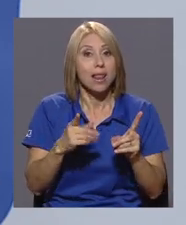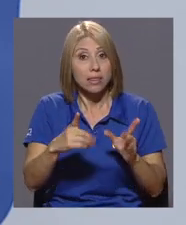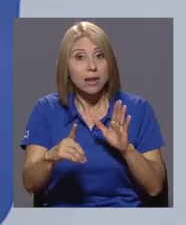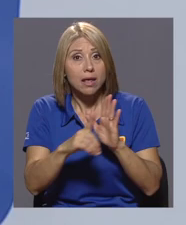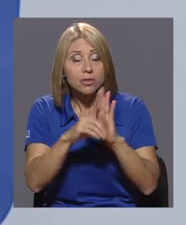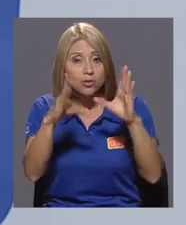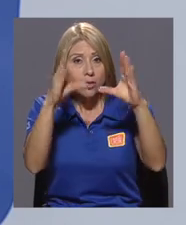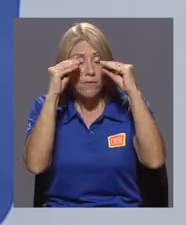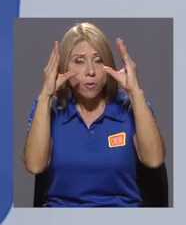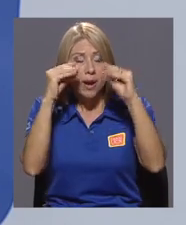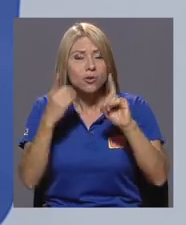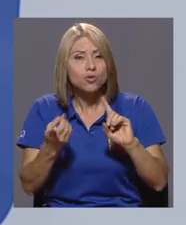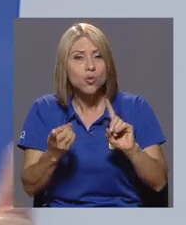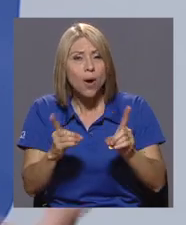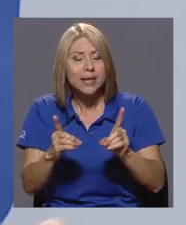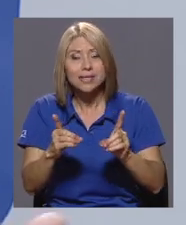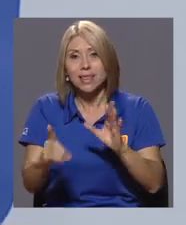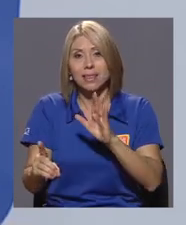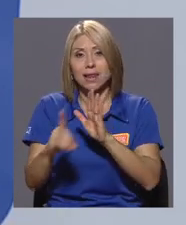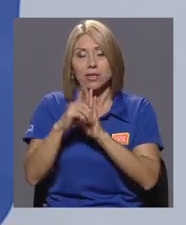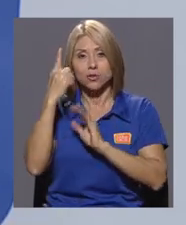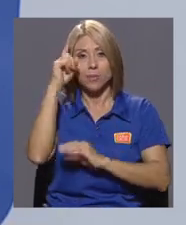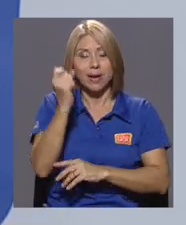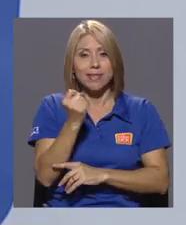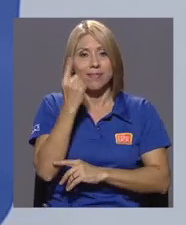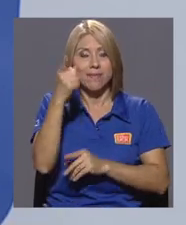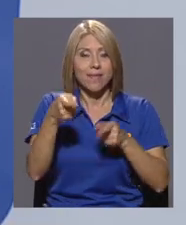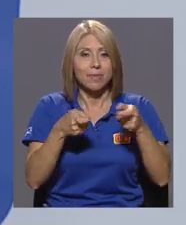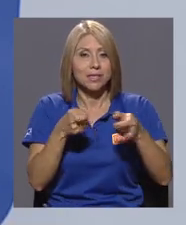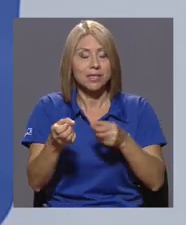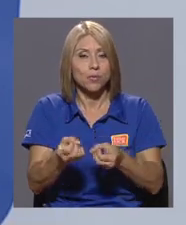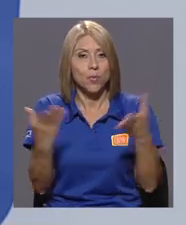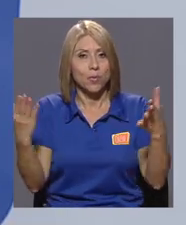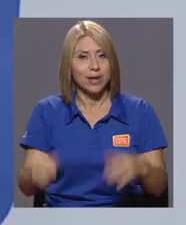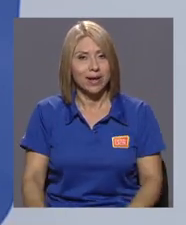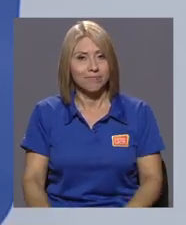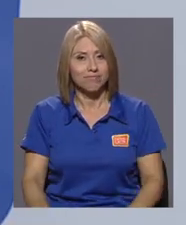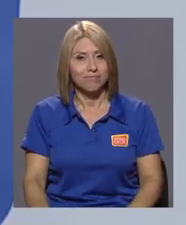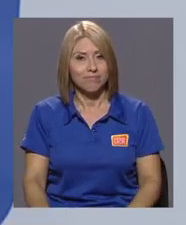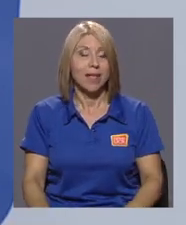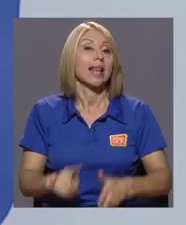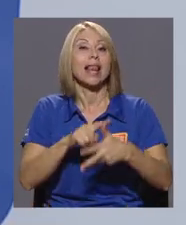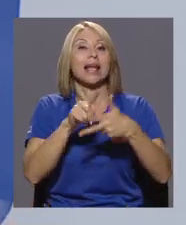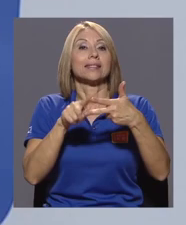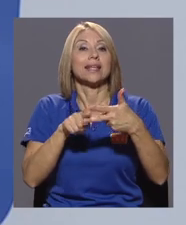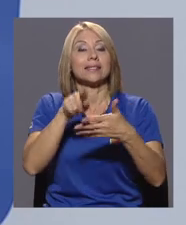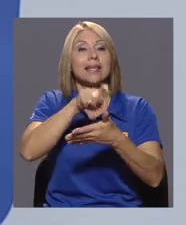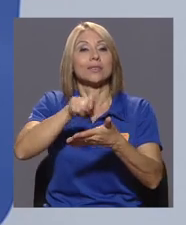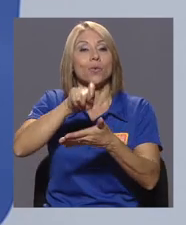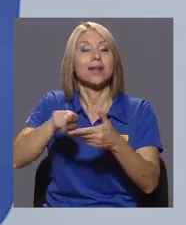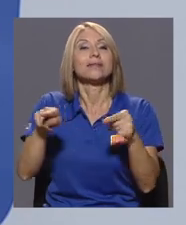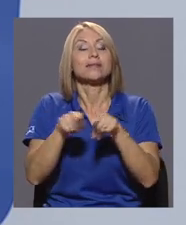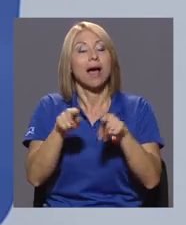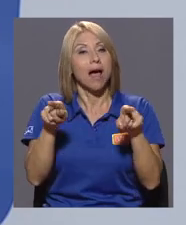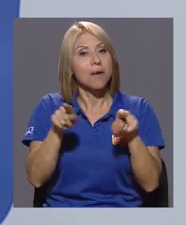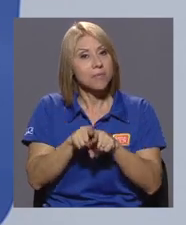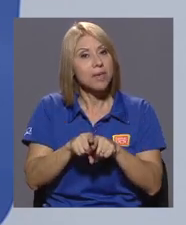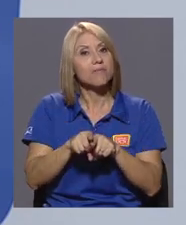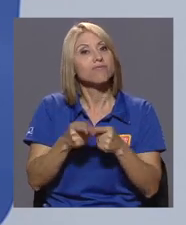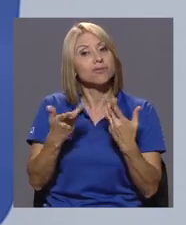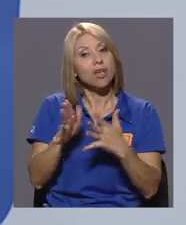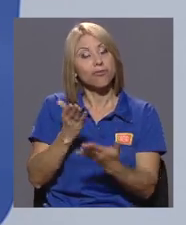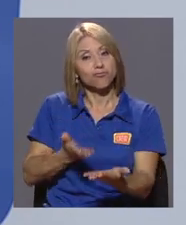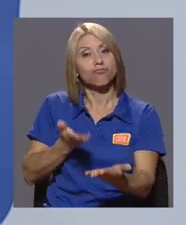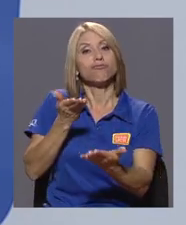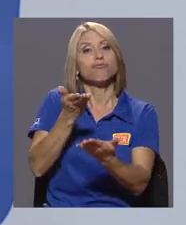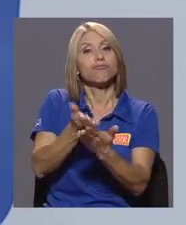son los derechos que tenemos para poder comprender cómo funciona la administración pública las tres escuelas hemos puesto también resultados